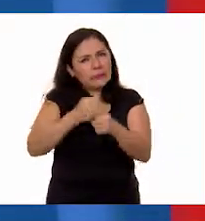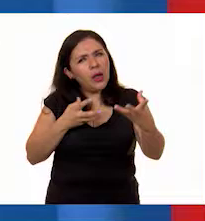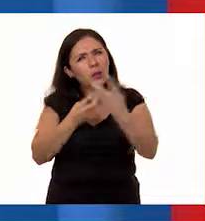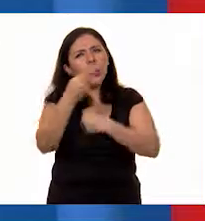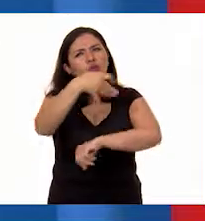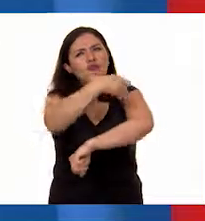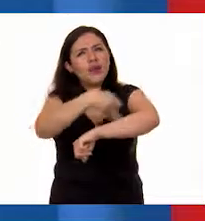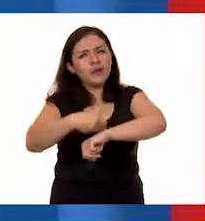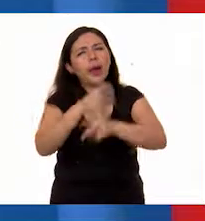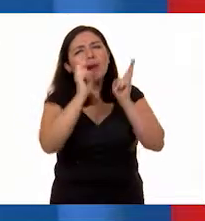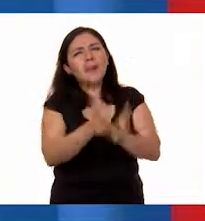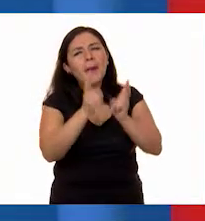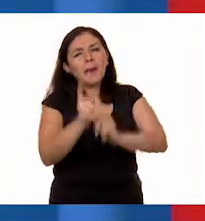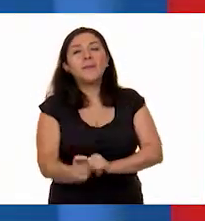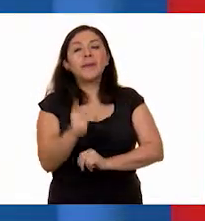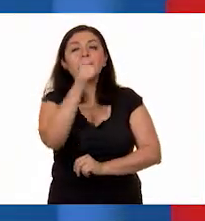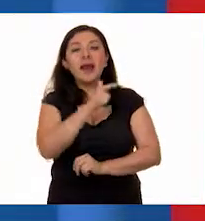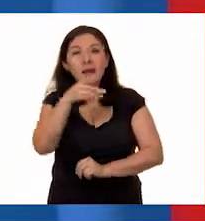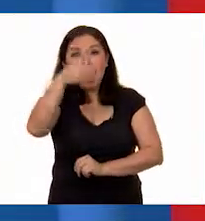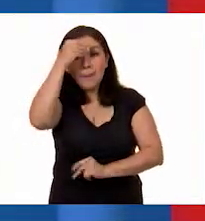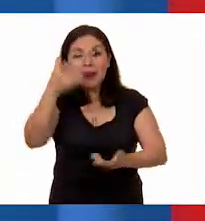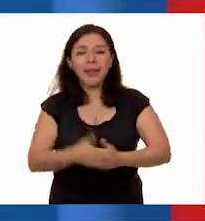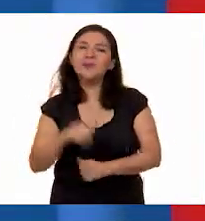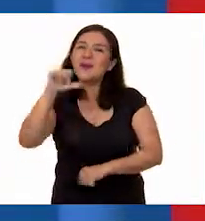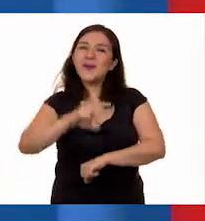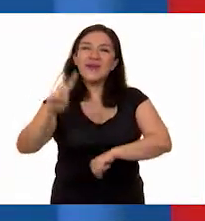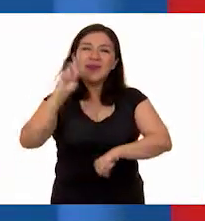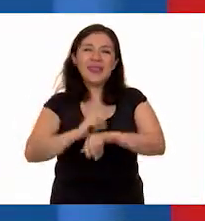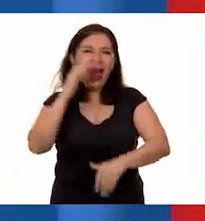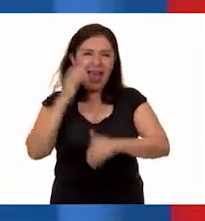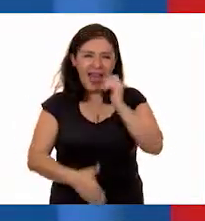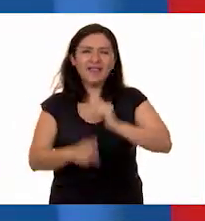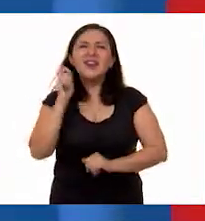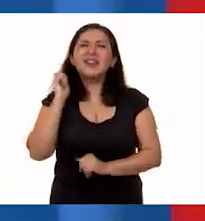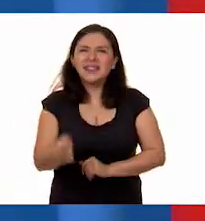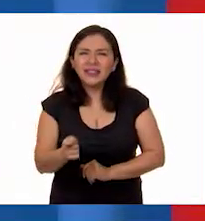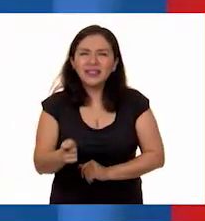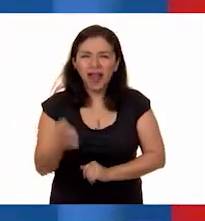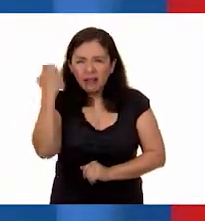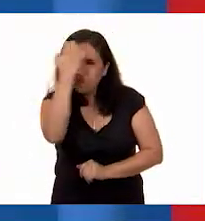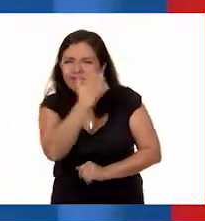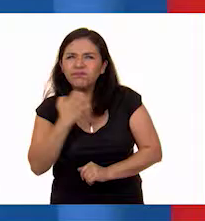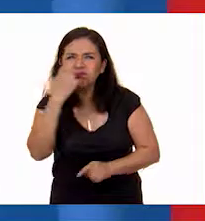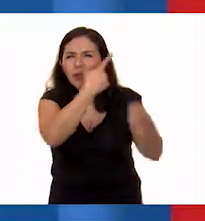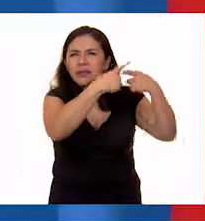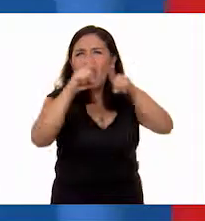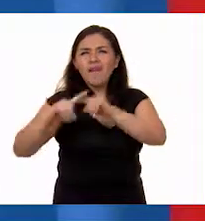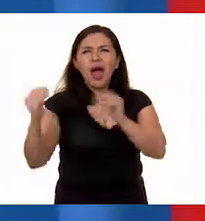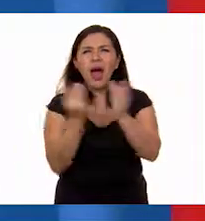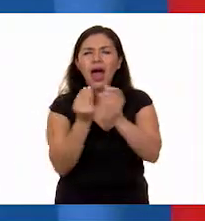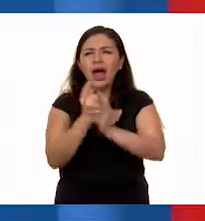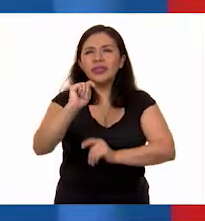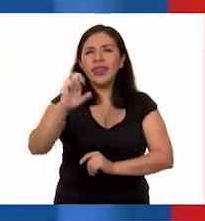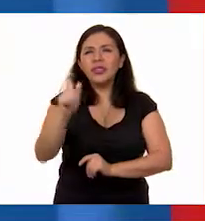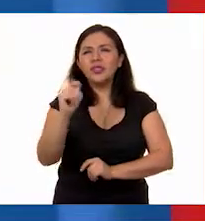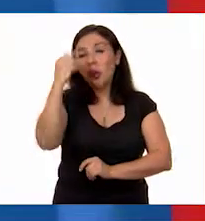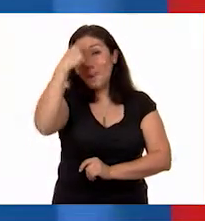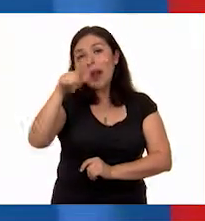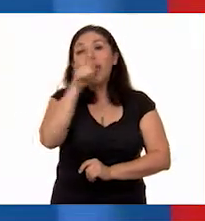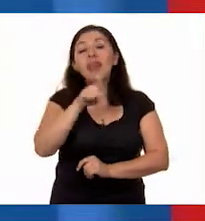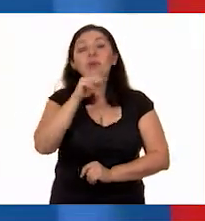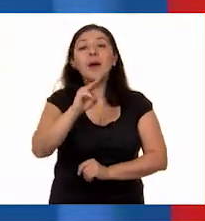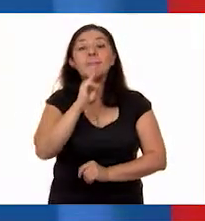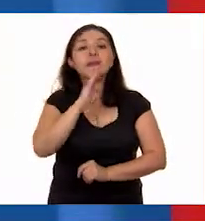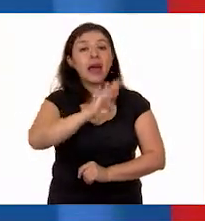y platica con tu familia en tu lengua materna. Por hoy hemos terminado con análisis de diferentes tipos de textos de lengua